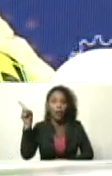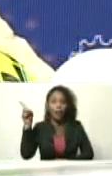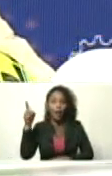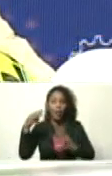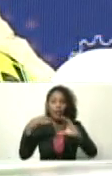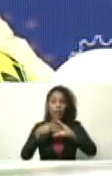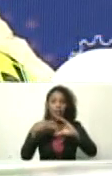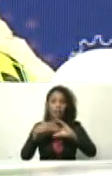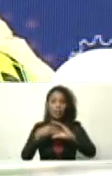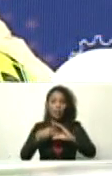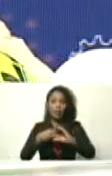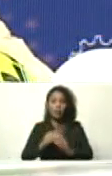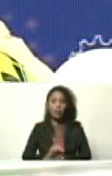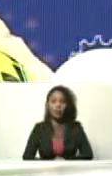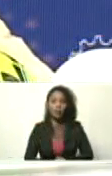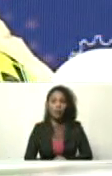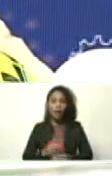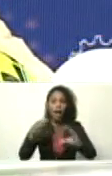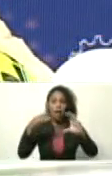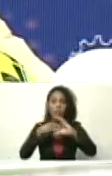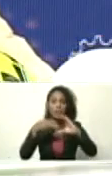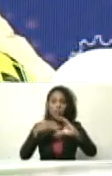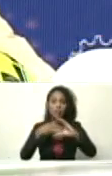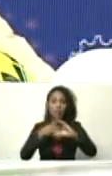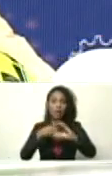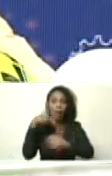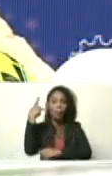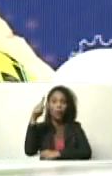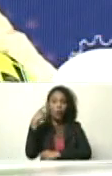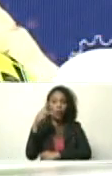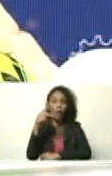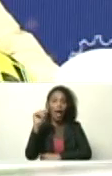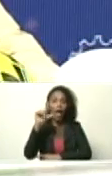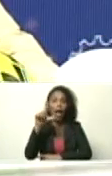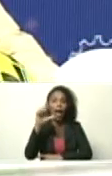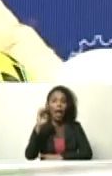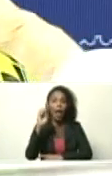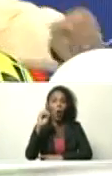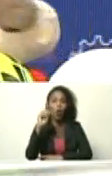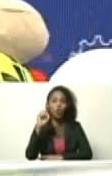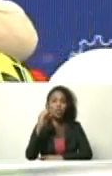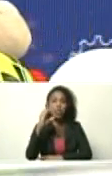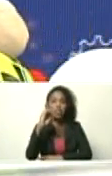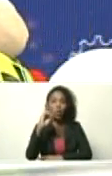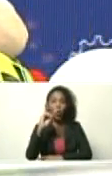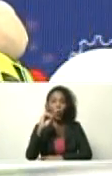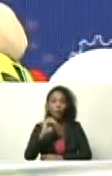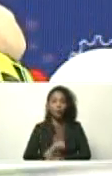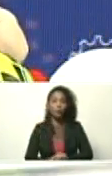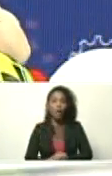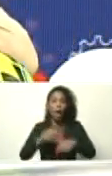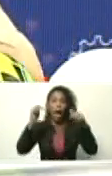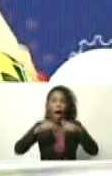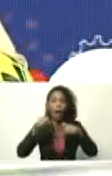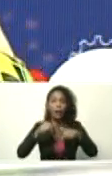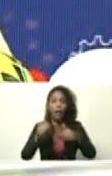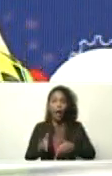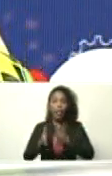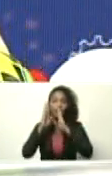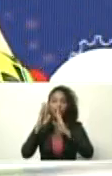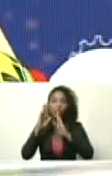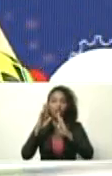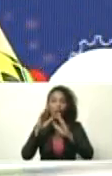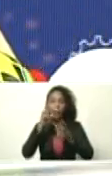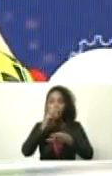INCE. La sede del INCE en la parroquia Leoncio Martínez. Aquí, en la sede del Banco de